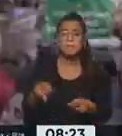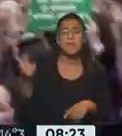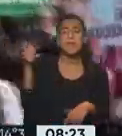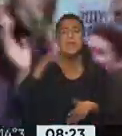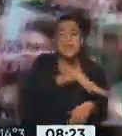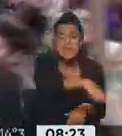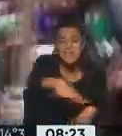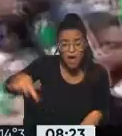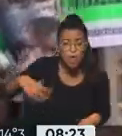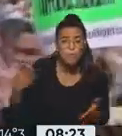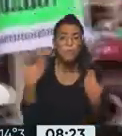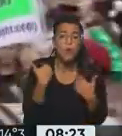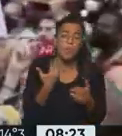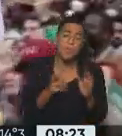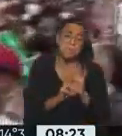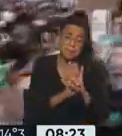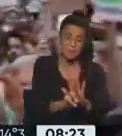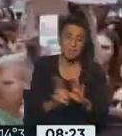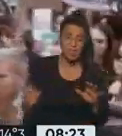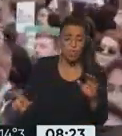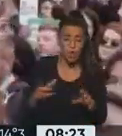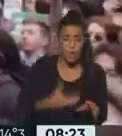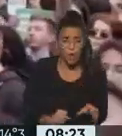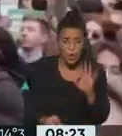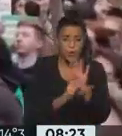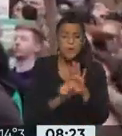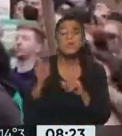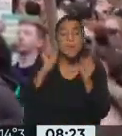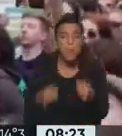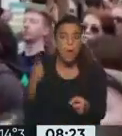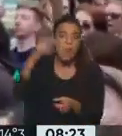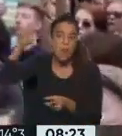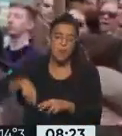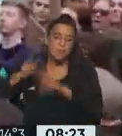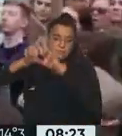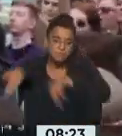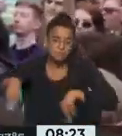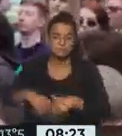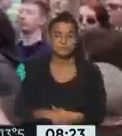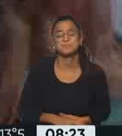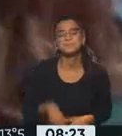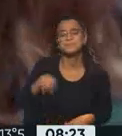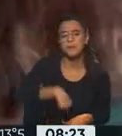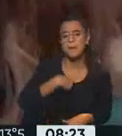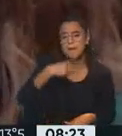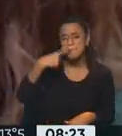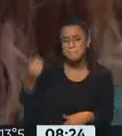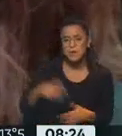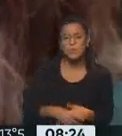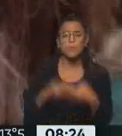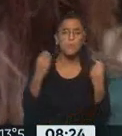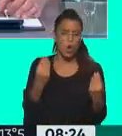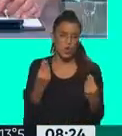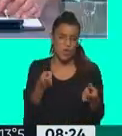decidan podrían seguir permitiendo legalmente el aborto aunque el tribunal anule el caso constitucional camila consultarte pero porque